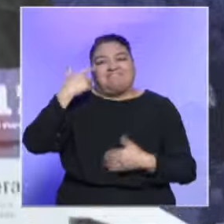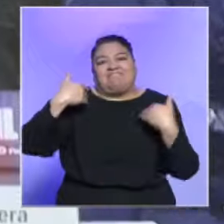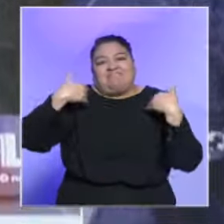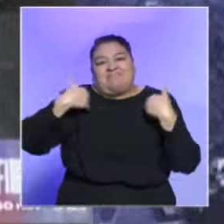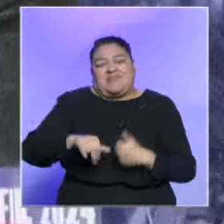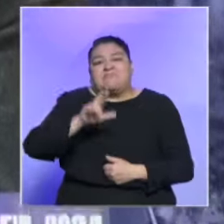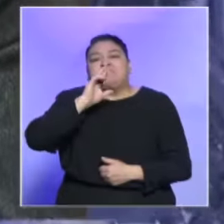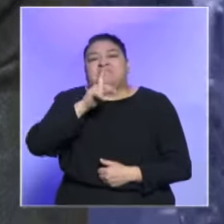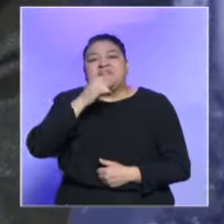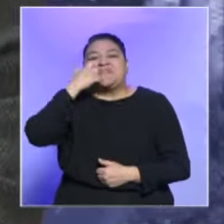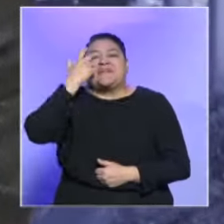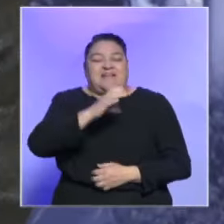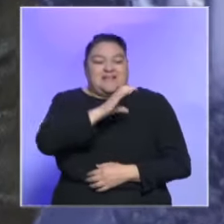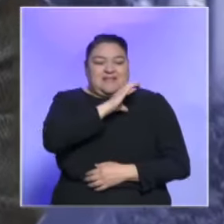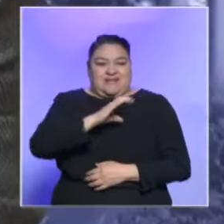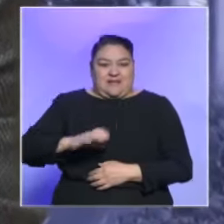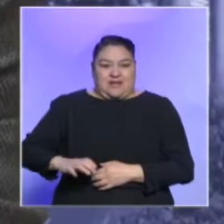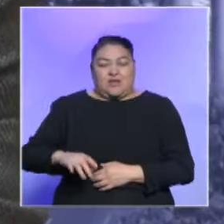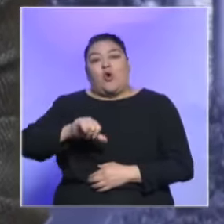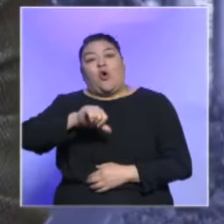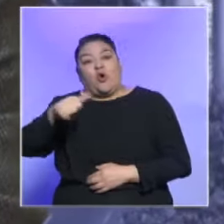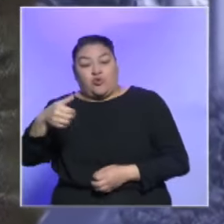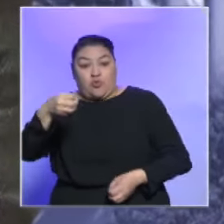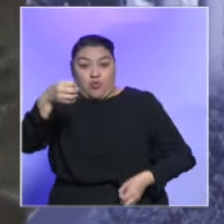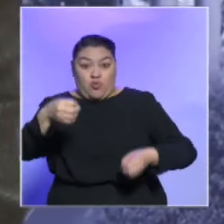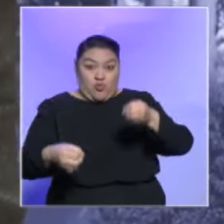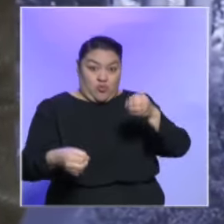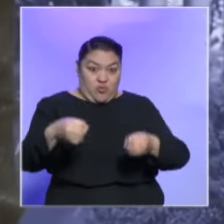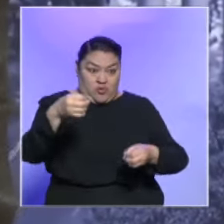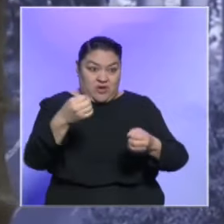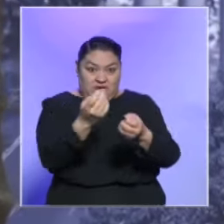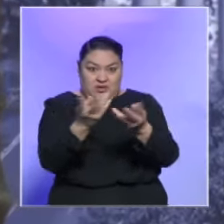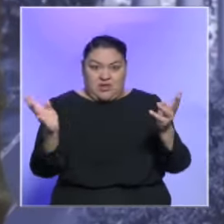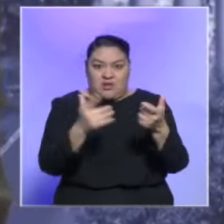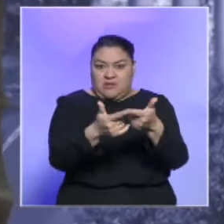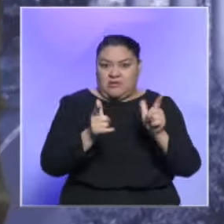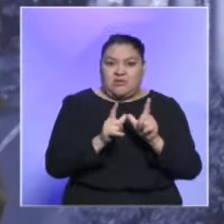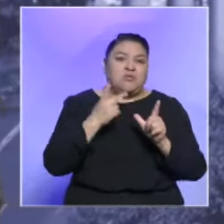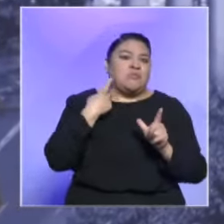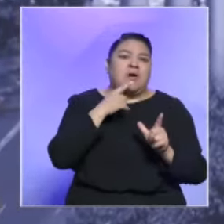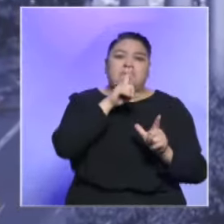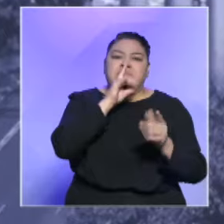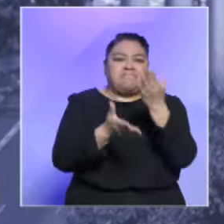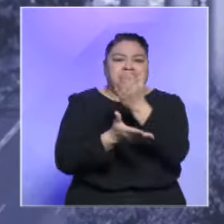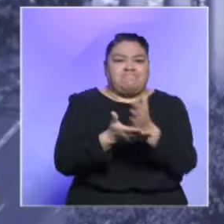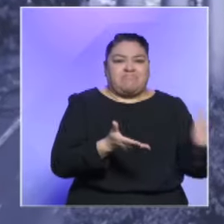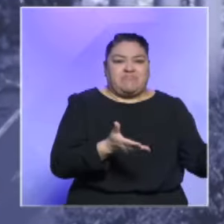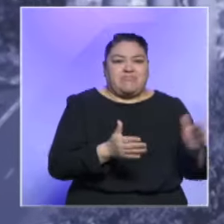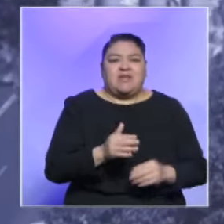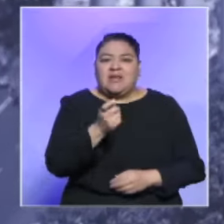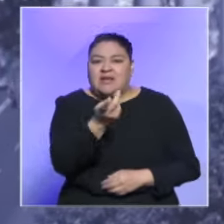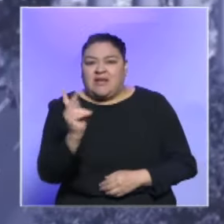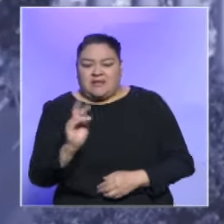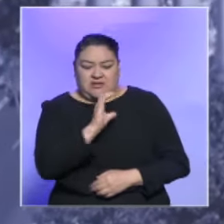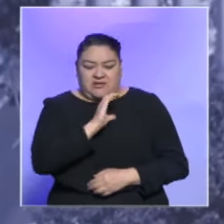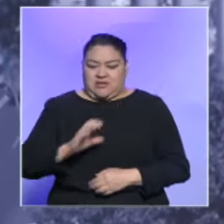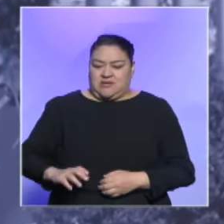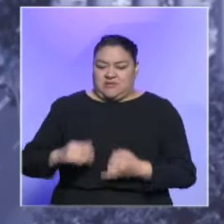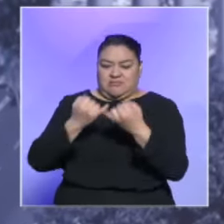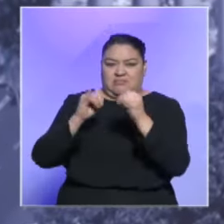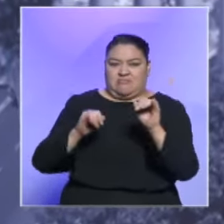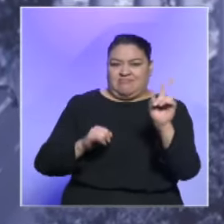haya candidaturas de magistraturas y jueces también, sin partidos y sin siquiera considerarlos como candidatos independientes. Eso no es